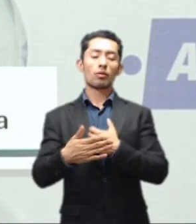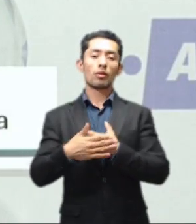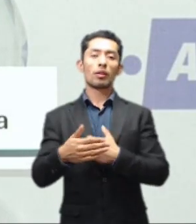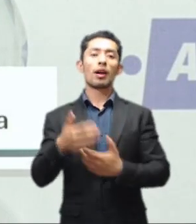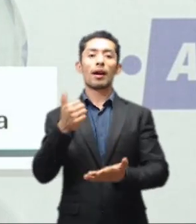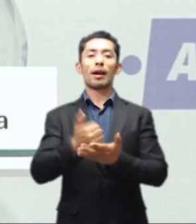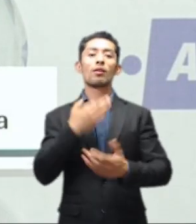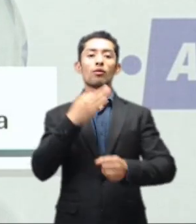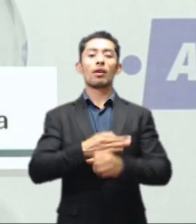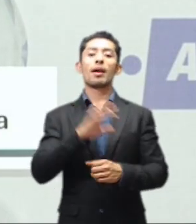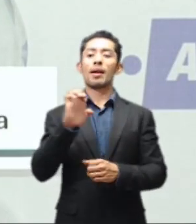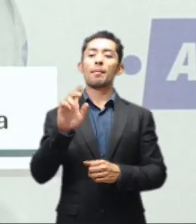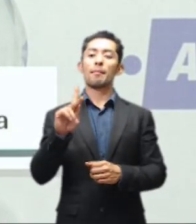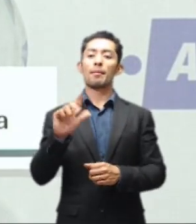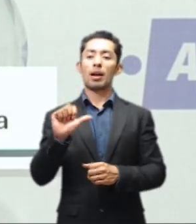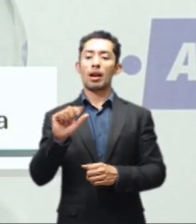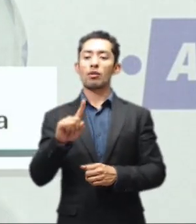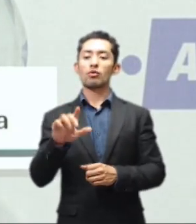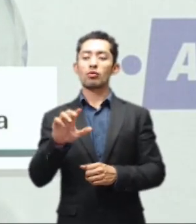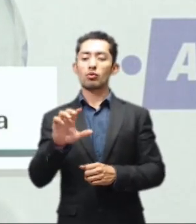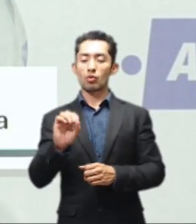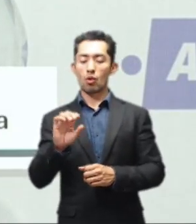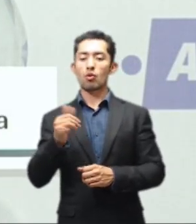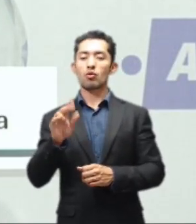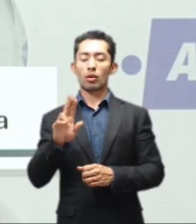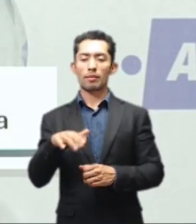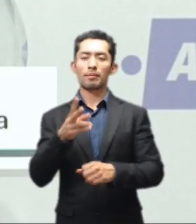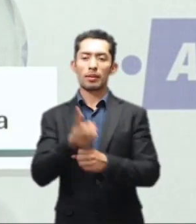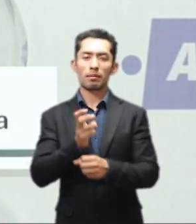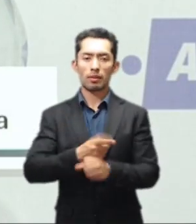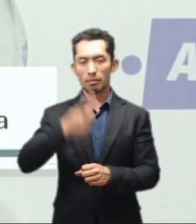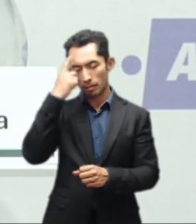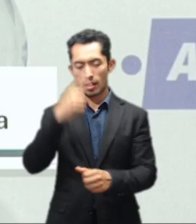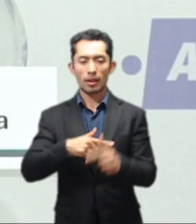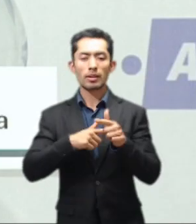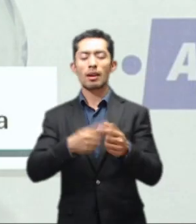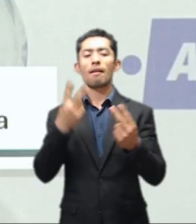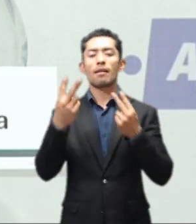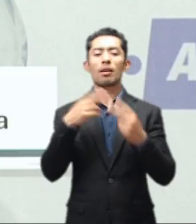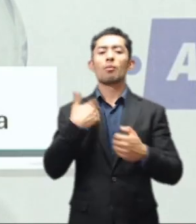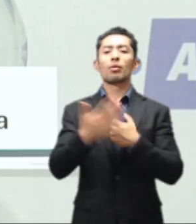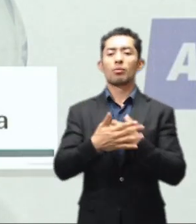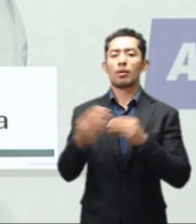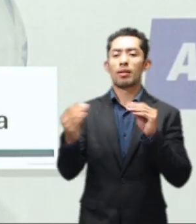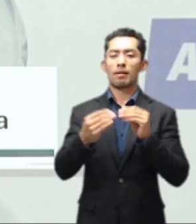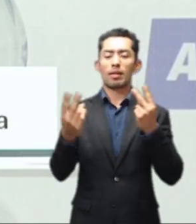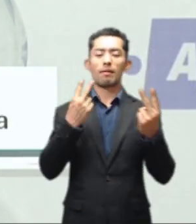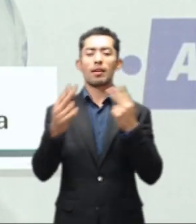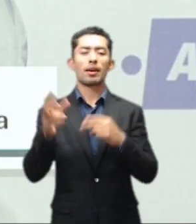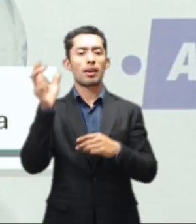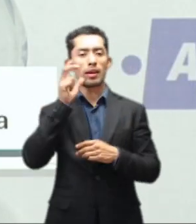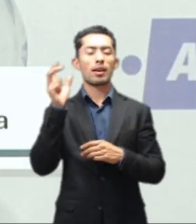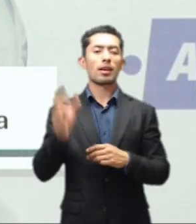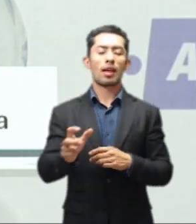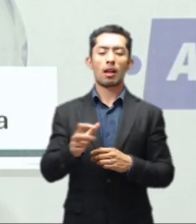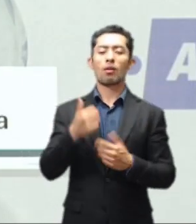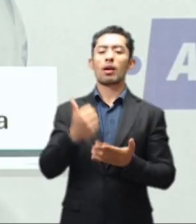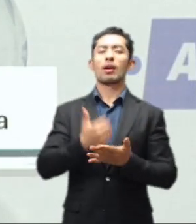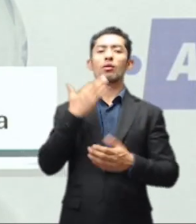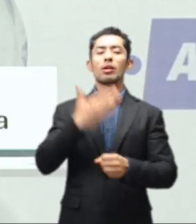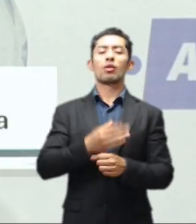ayuntamiento de paso yucan les hacemos la invitación a continuar sintonizando los siguientes debates Hidalgo del